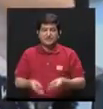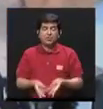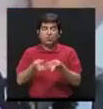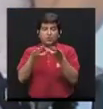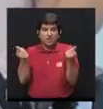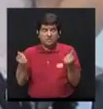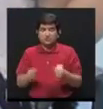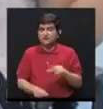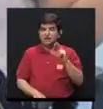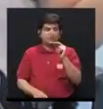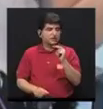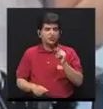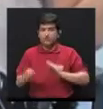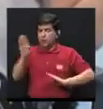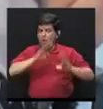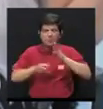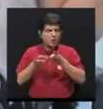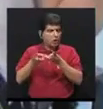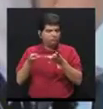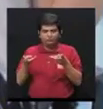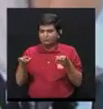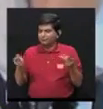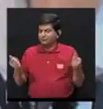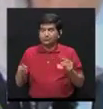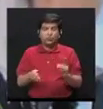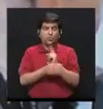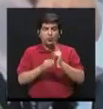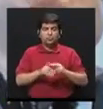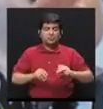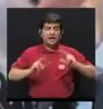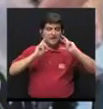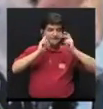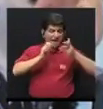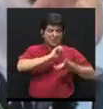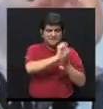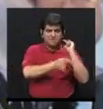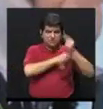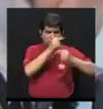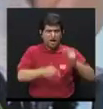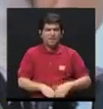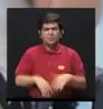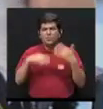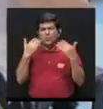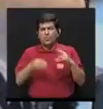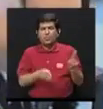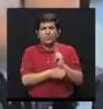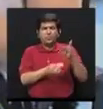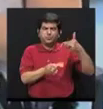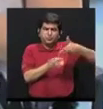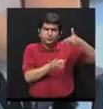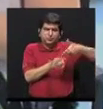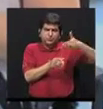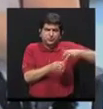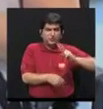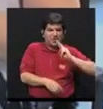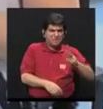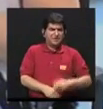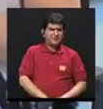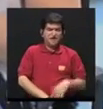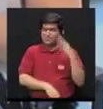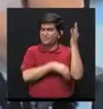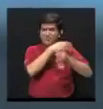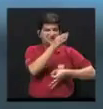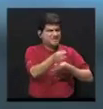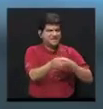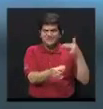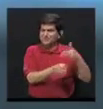biodegradable. Por otro lado, usan maíz transgénico con un insumo enorme de petróleo. Entonces, en realidad, no están sustituyendo al petróleo. Lo que